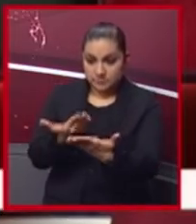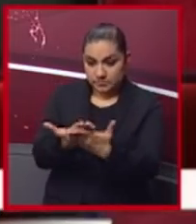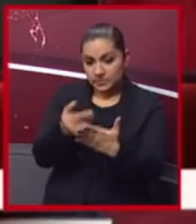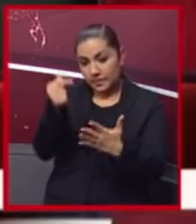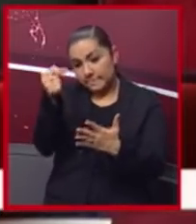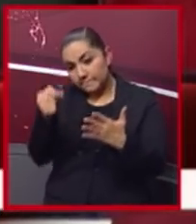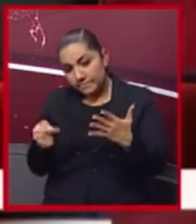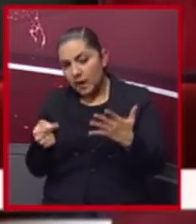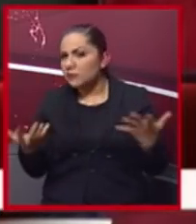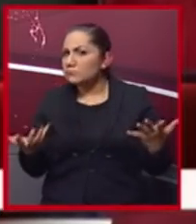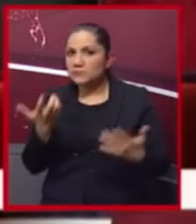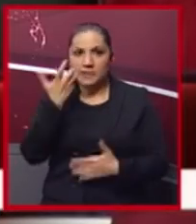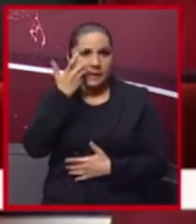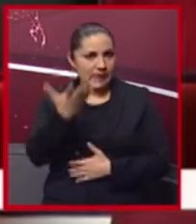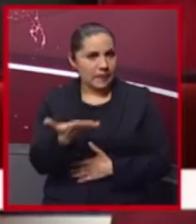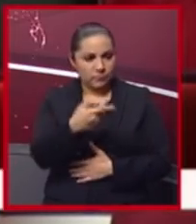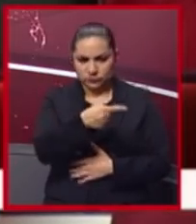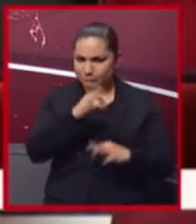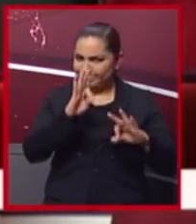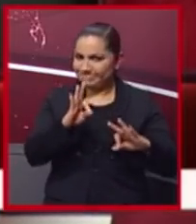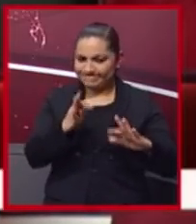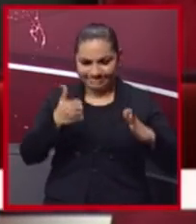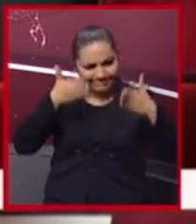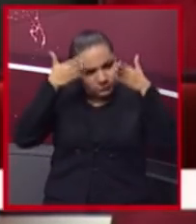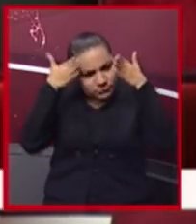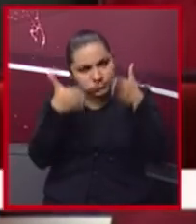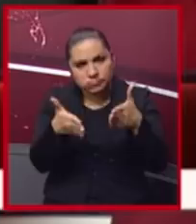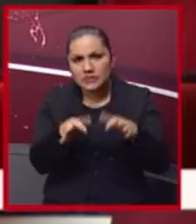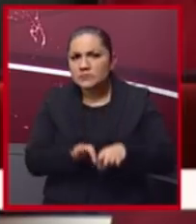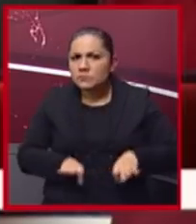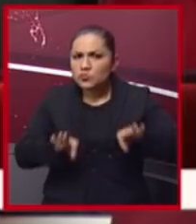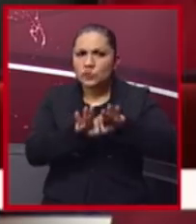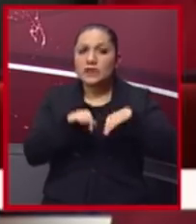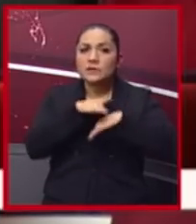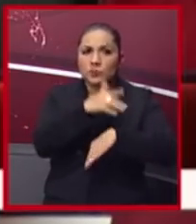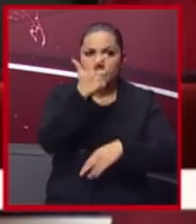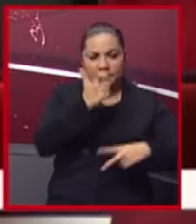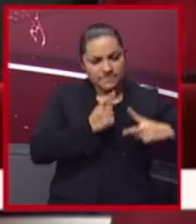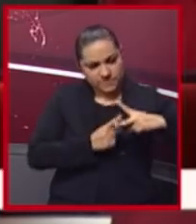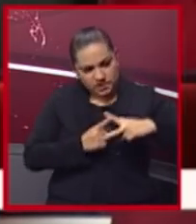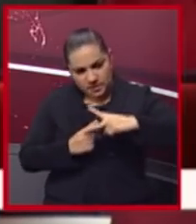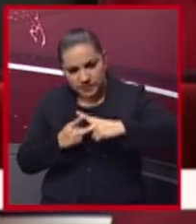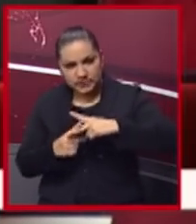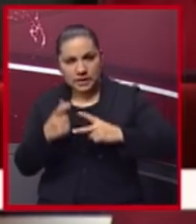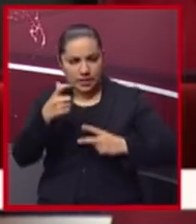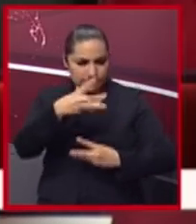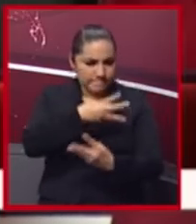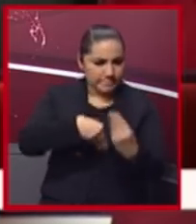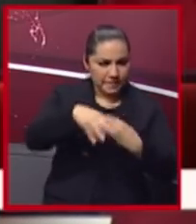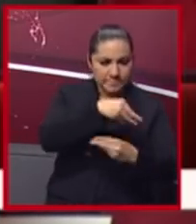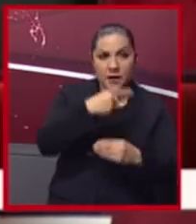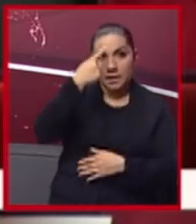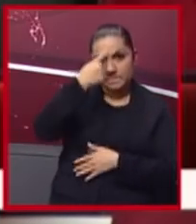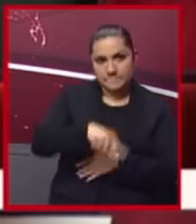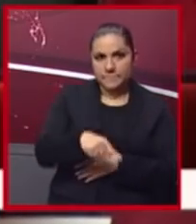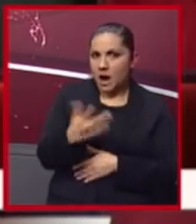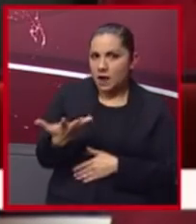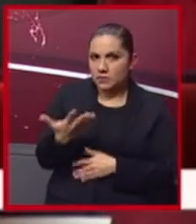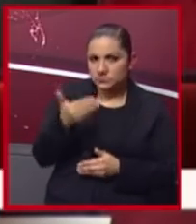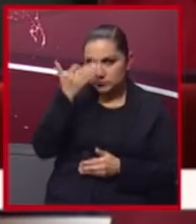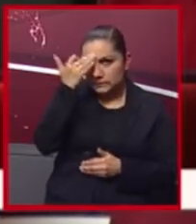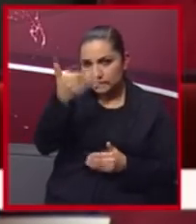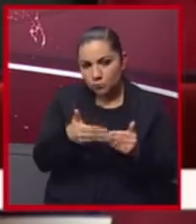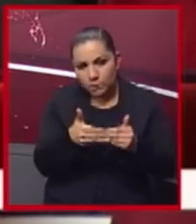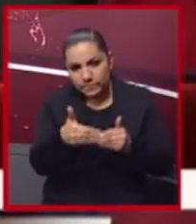fiscal y financiera, de manera que se garantice la estabilidad macroeconómica y el fortalecimiento de las finanzas públicas. En